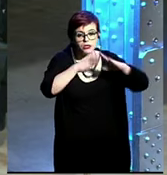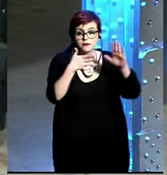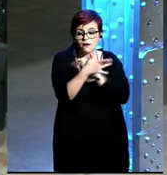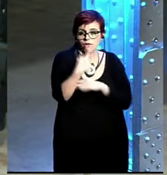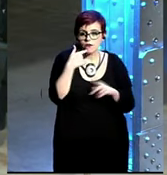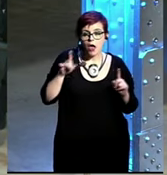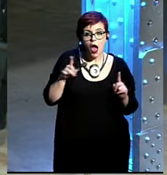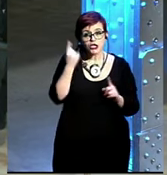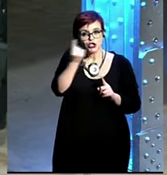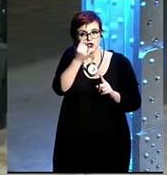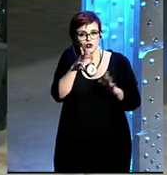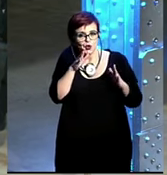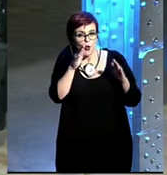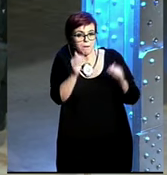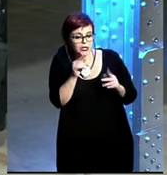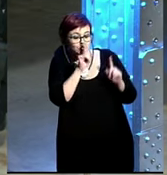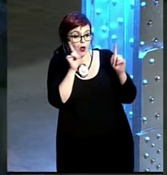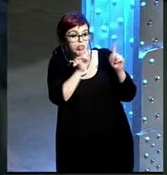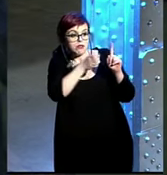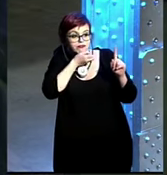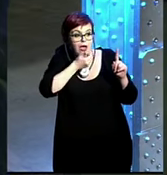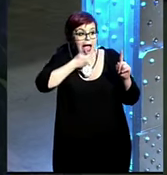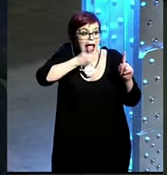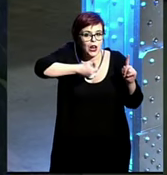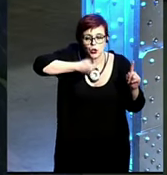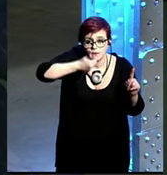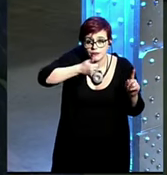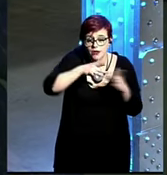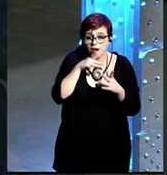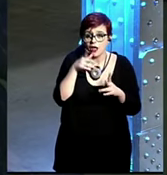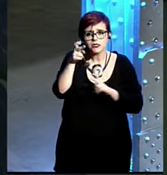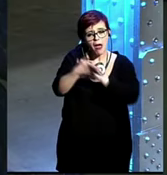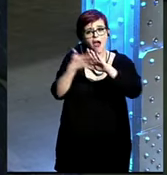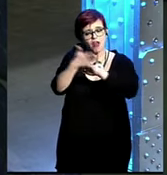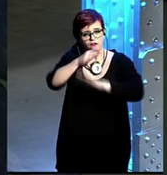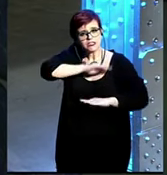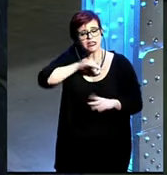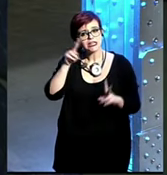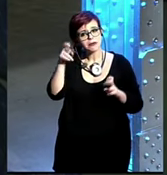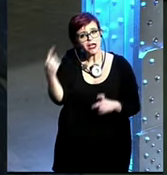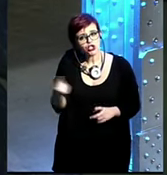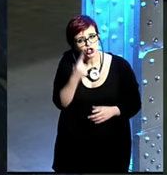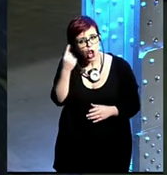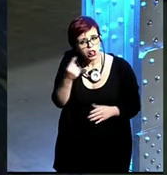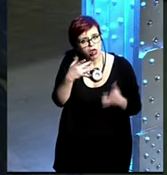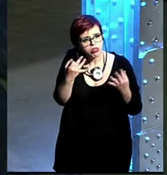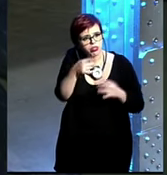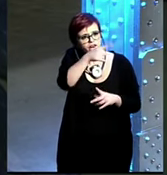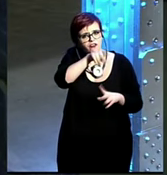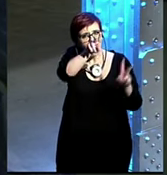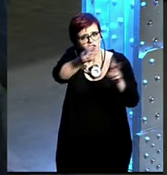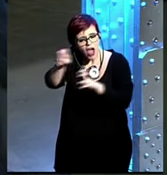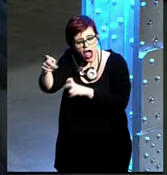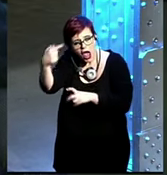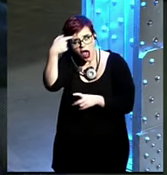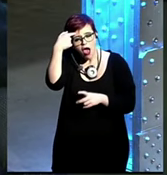sola. Ya he hablado mucho de la pregunta del tema de la soledad, y es muy importante que esto lo tengamos en cuenta. Pero no